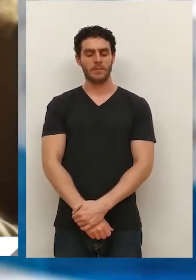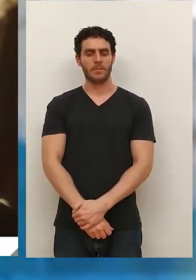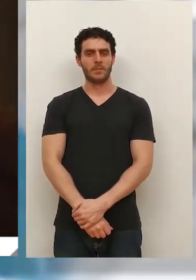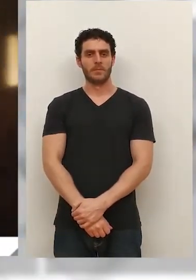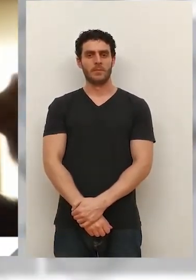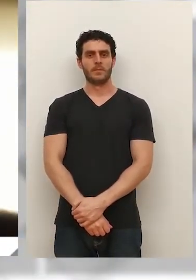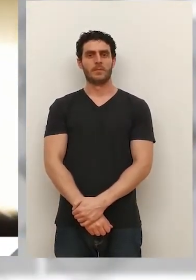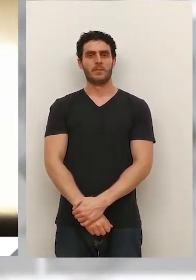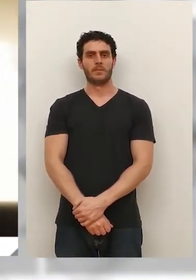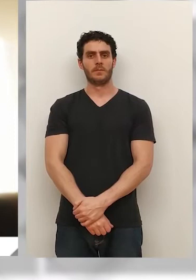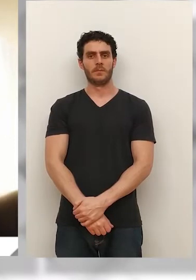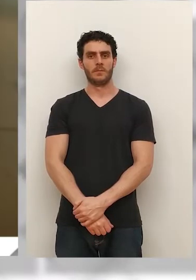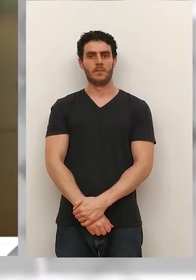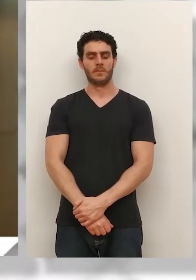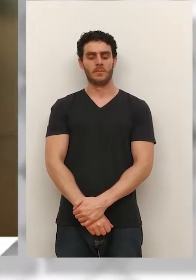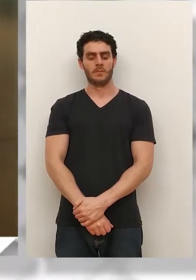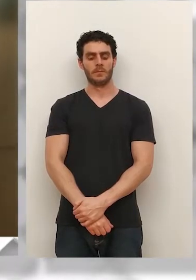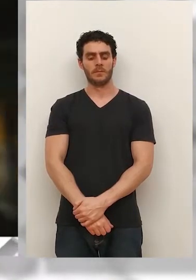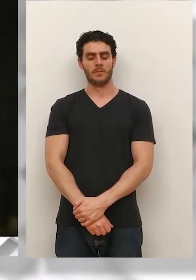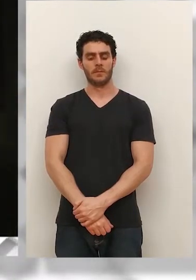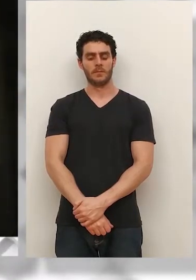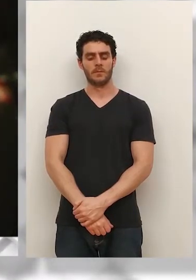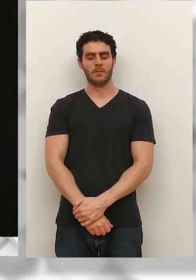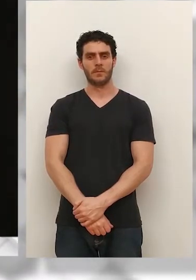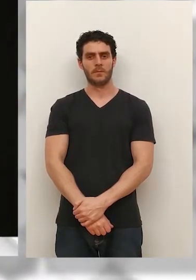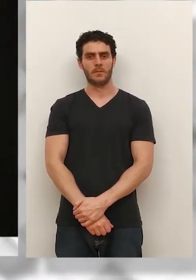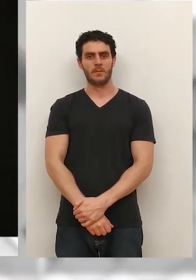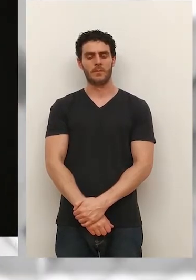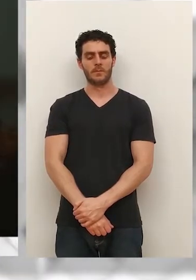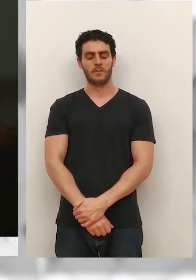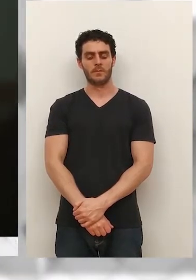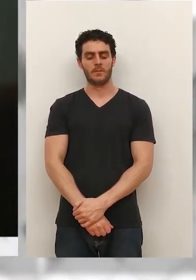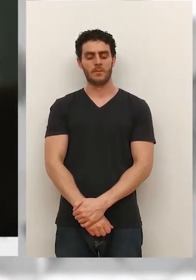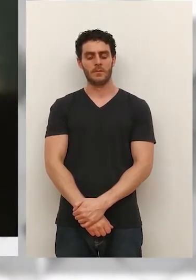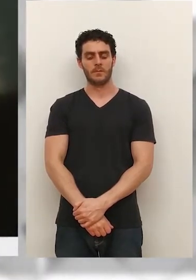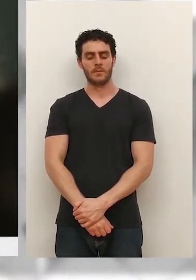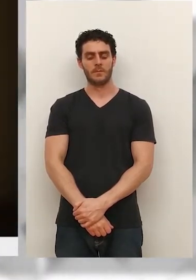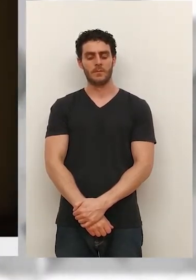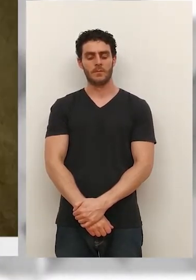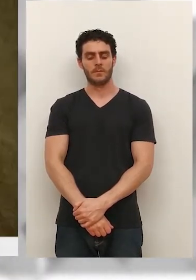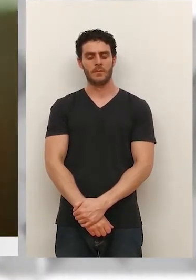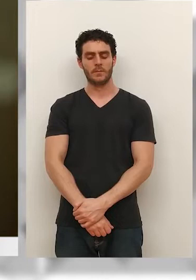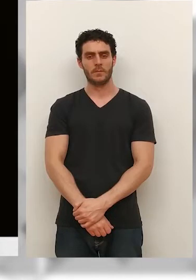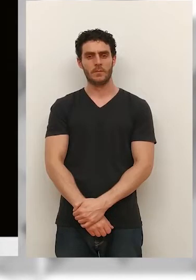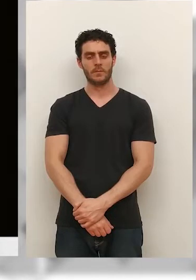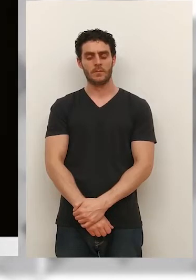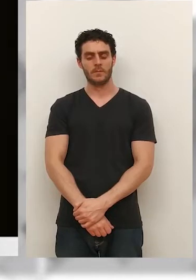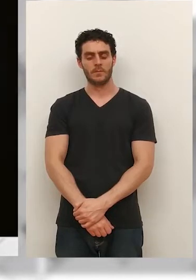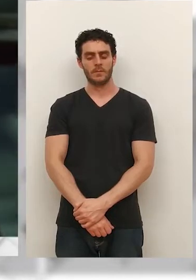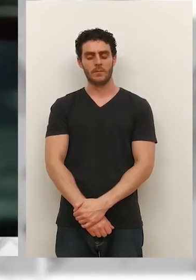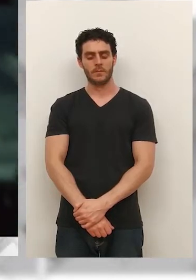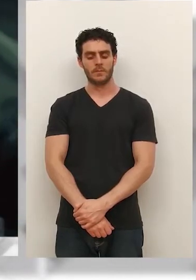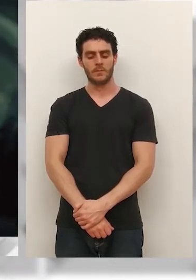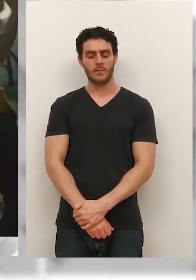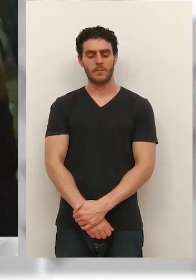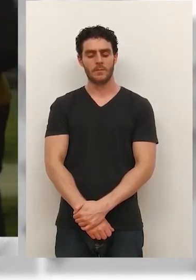Sí, tía, levanta la persiana, mira lo que hay fuera, deja que entre el sol, empieza un nuevo día.